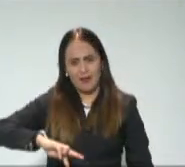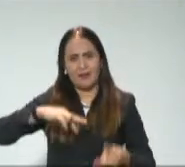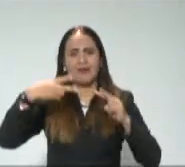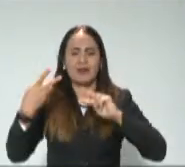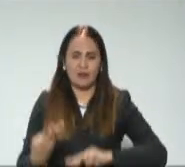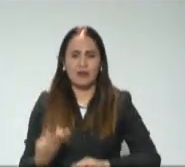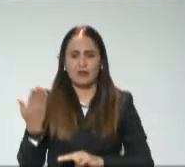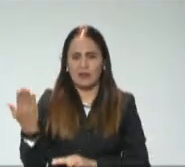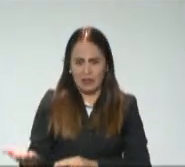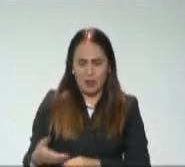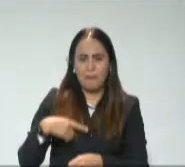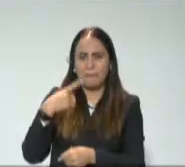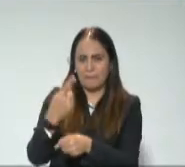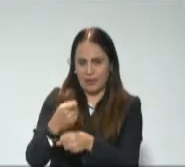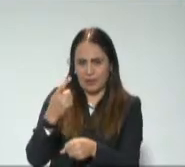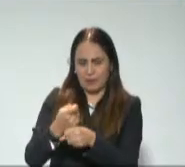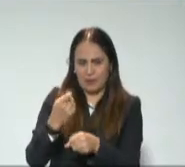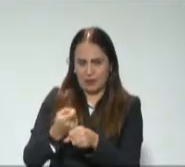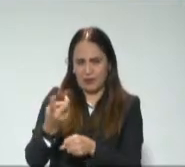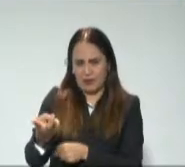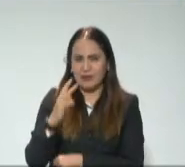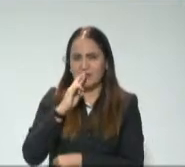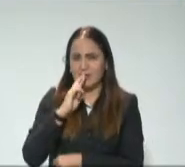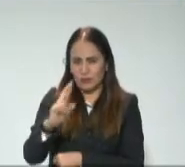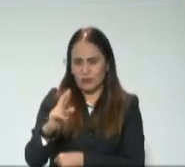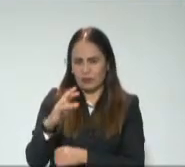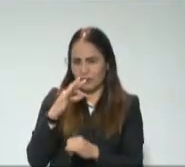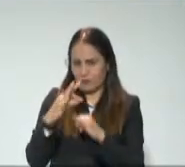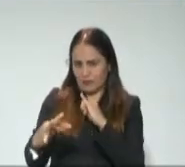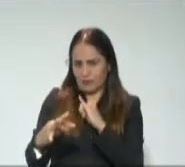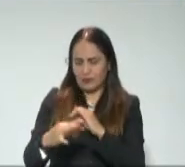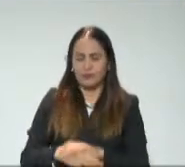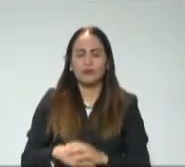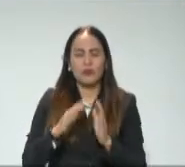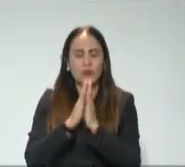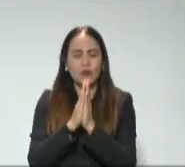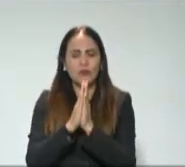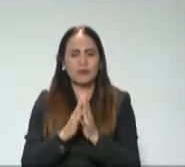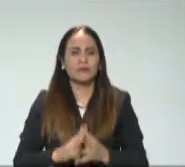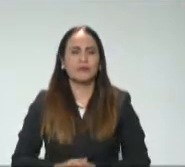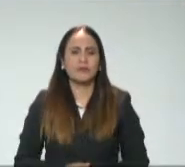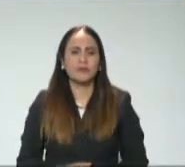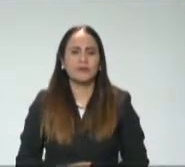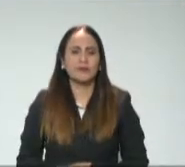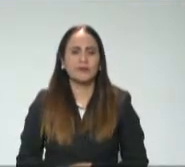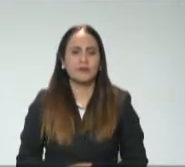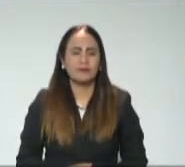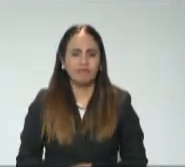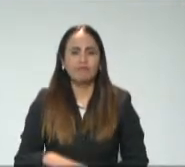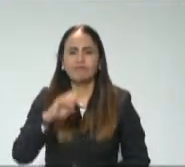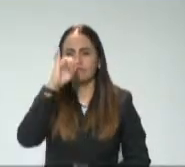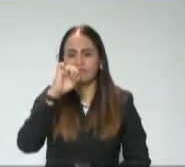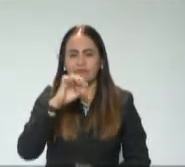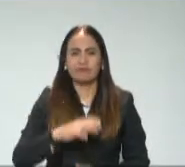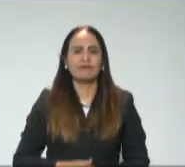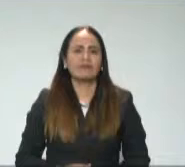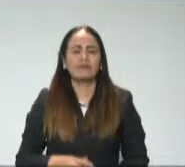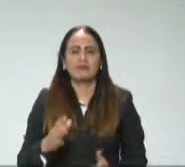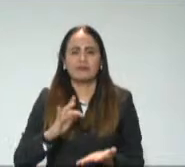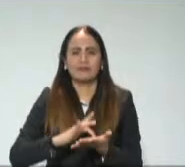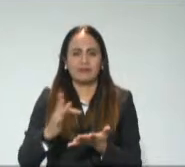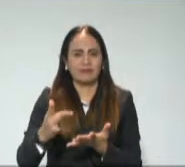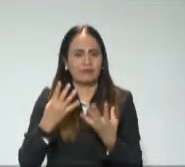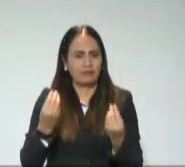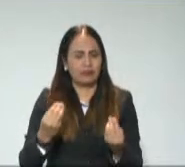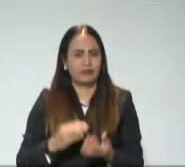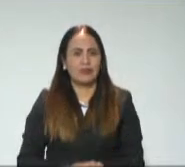que usted nos diera a manera de conclusión y respuesta a esta pregunta por favor eh Sí muchas gracias ya